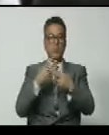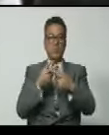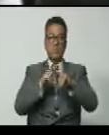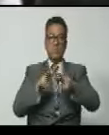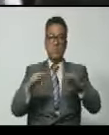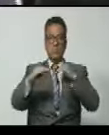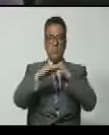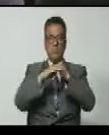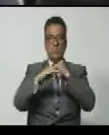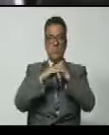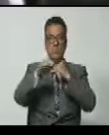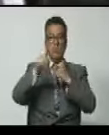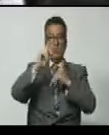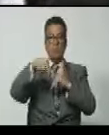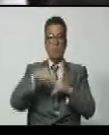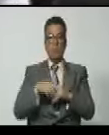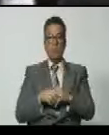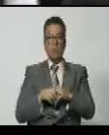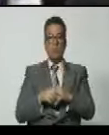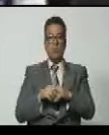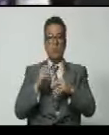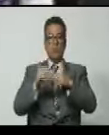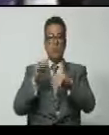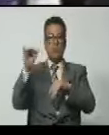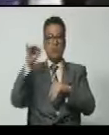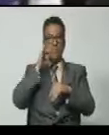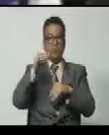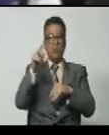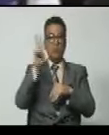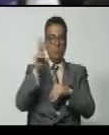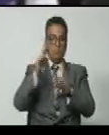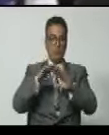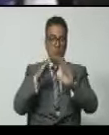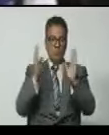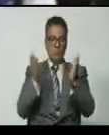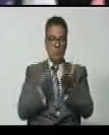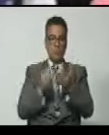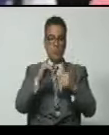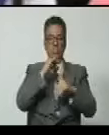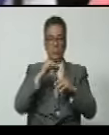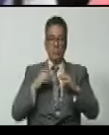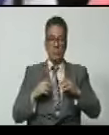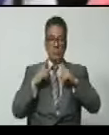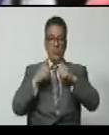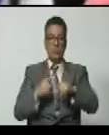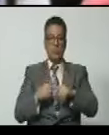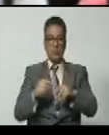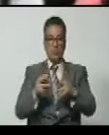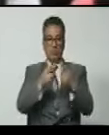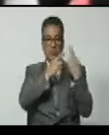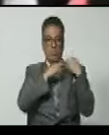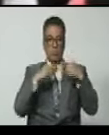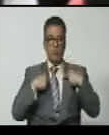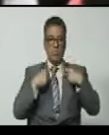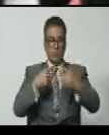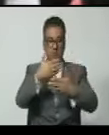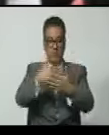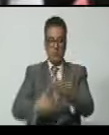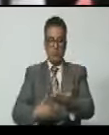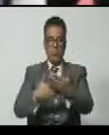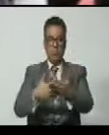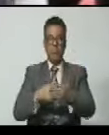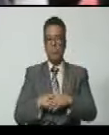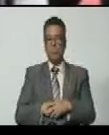la igualdad y sobre todo llevará el mensaje de Venezuela por el mundo. En esta oportunidad me corresponde presentar el